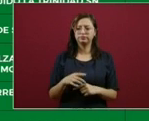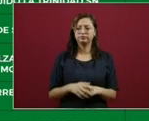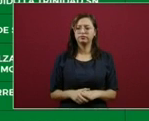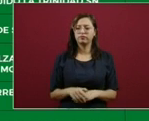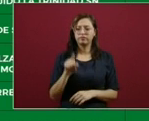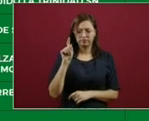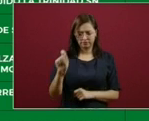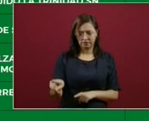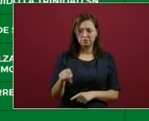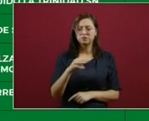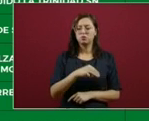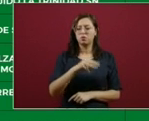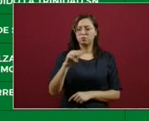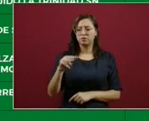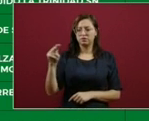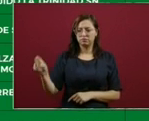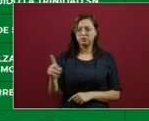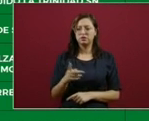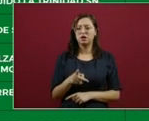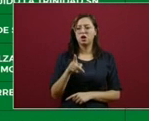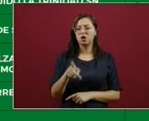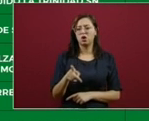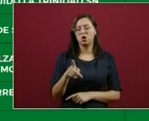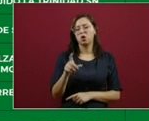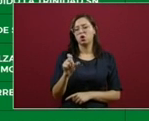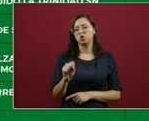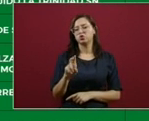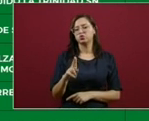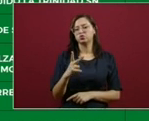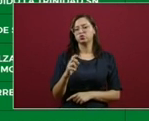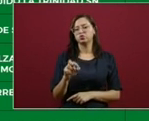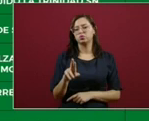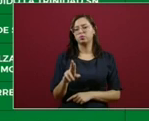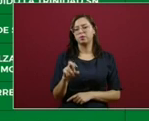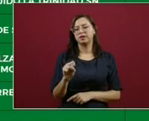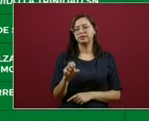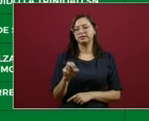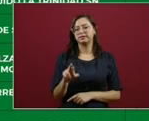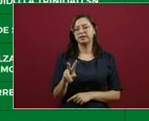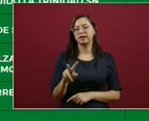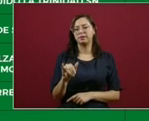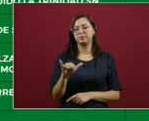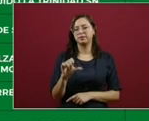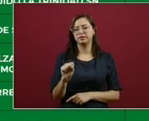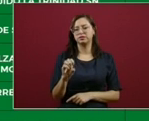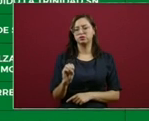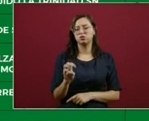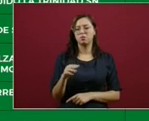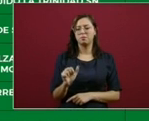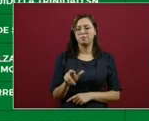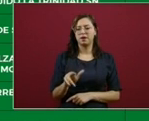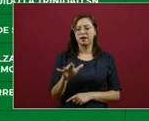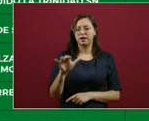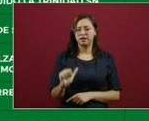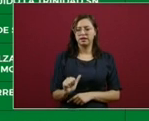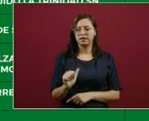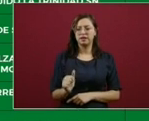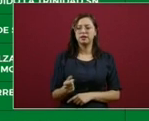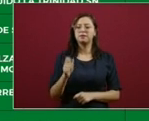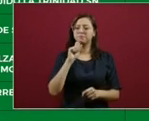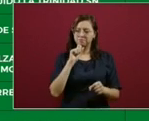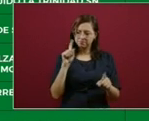Reyes, Michoacán, Superservicio María, Calzada Rafael Ochoa, 21.98. En